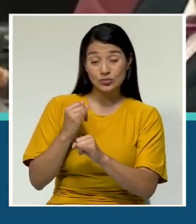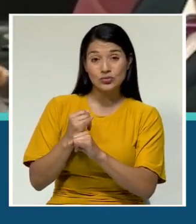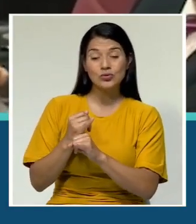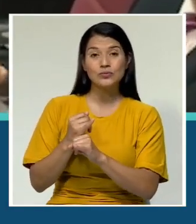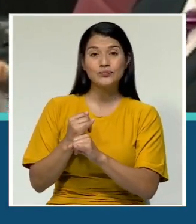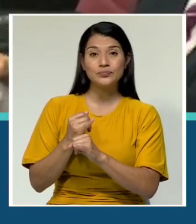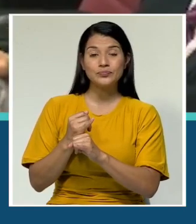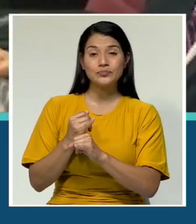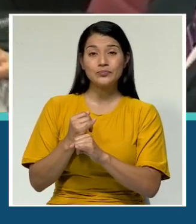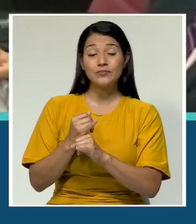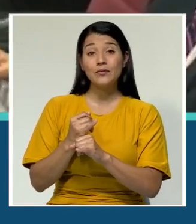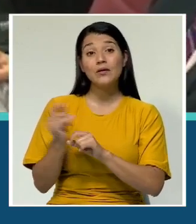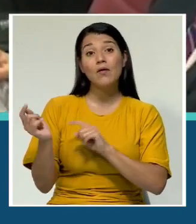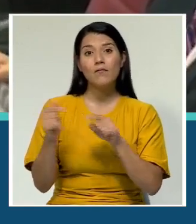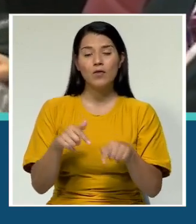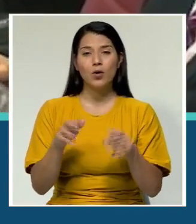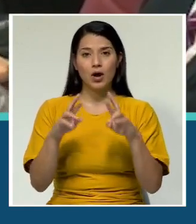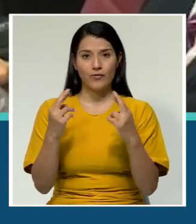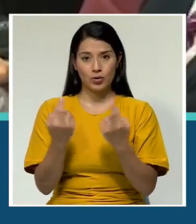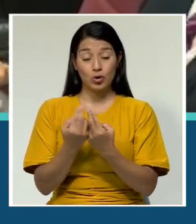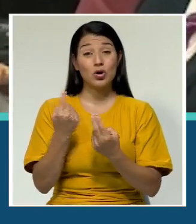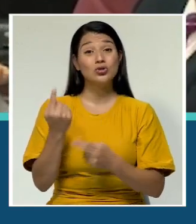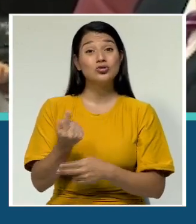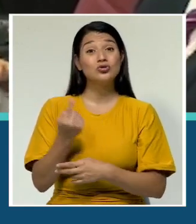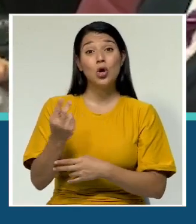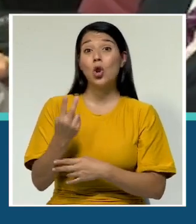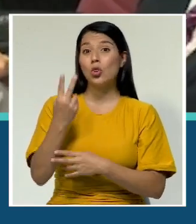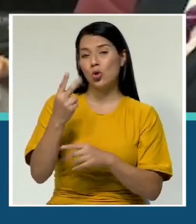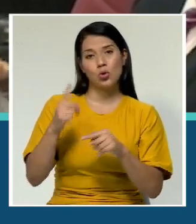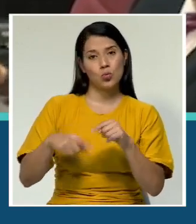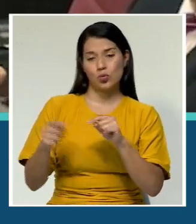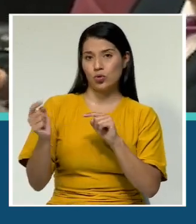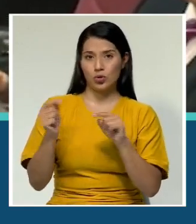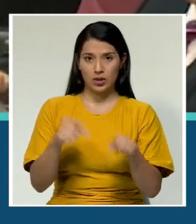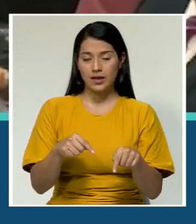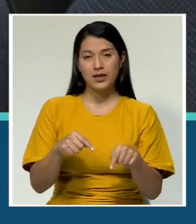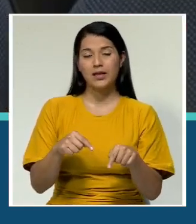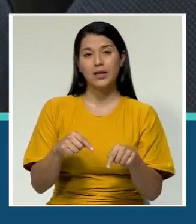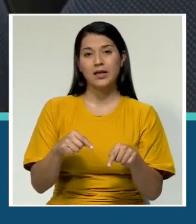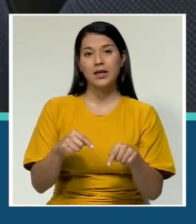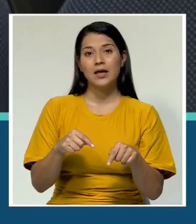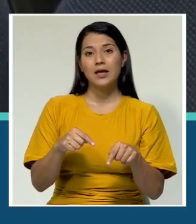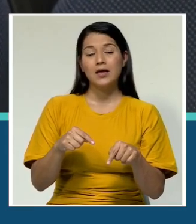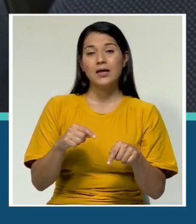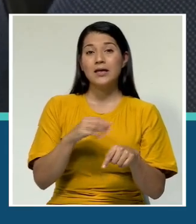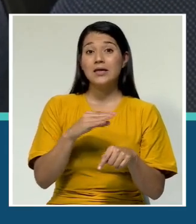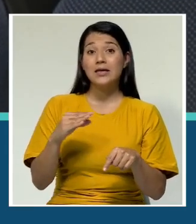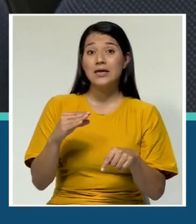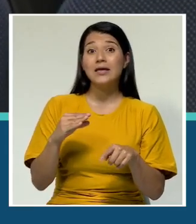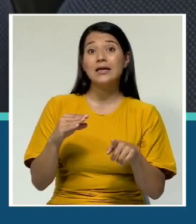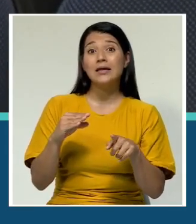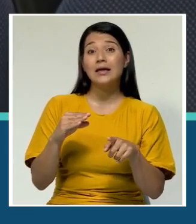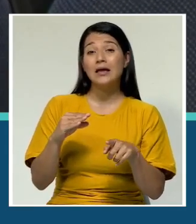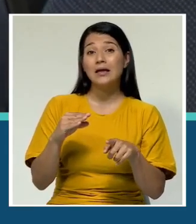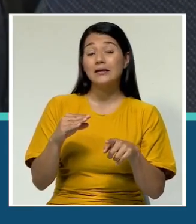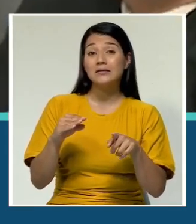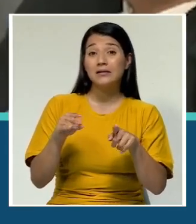los ministros, ministras, presidentes y presidentas ejecutivos de cada una de las instituciones estuvieron presentes. Solo